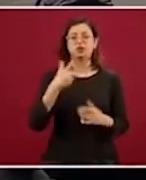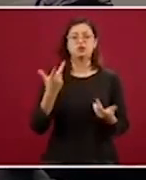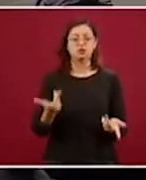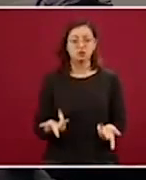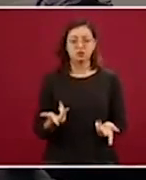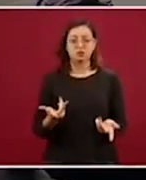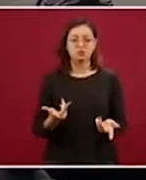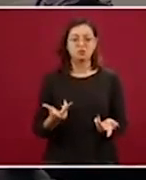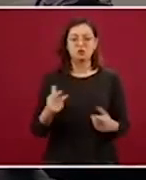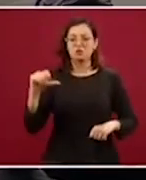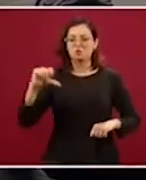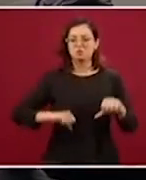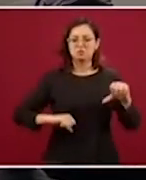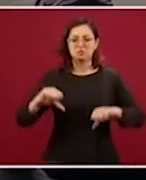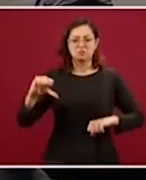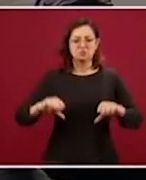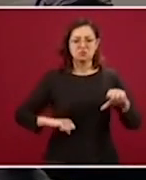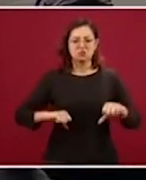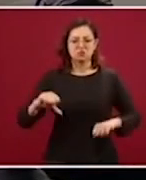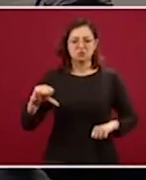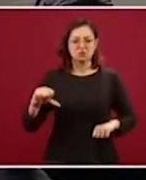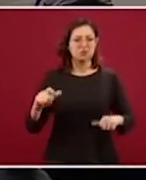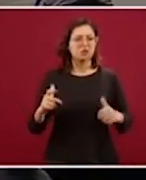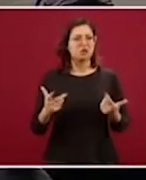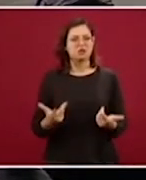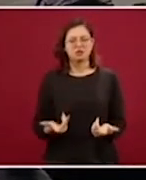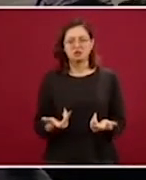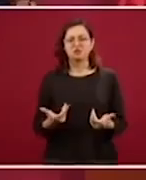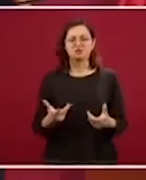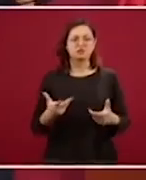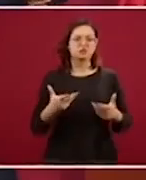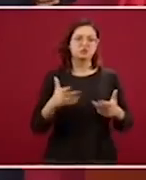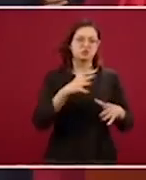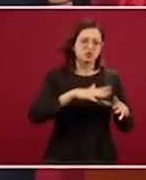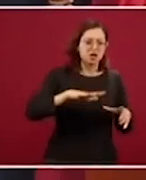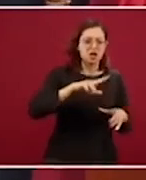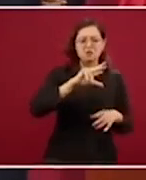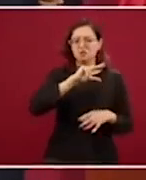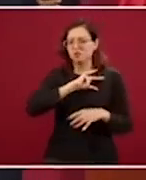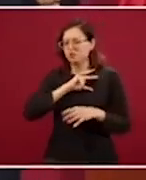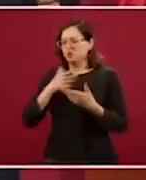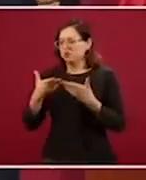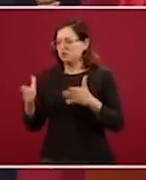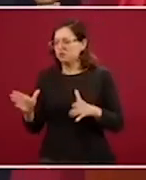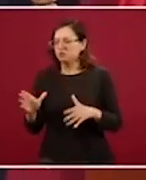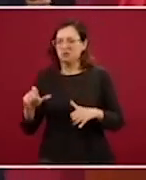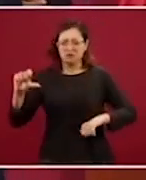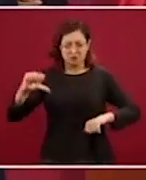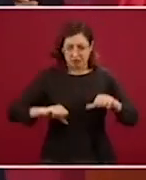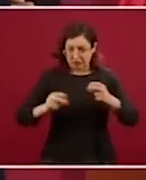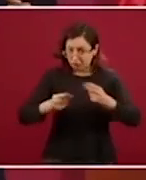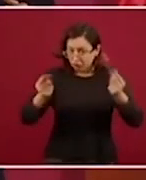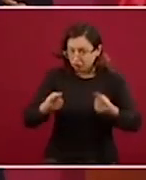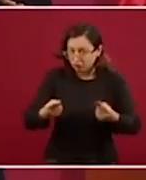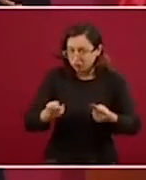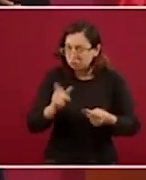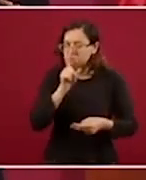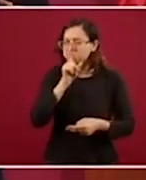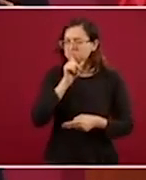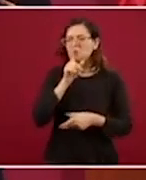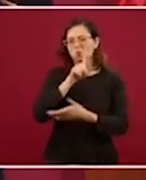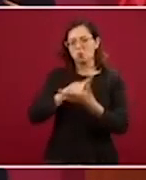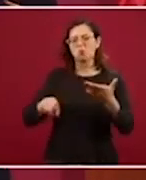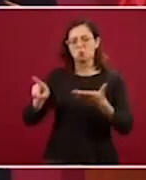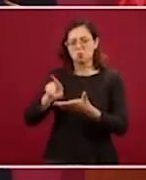no esenciales. Esto es para los sectores público, social y privado. ¿Qué quiere decir actividades no esenciales? Son aquellas que